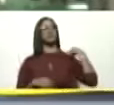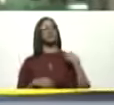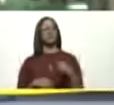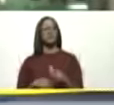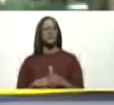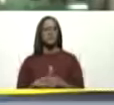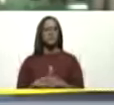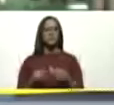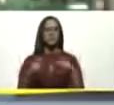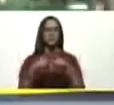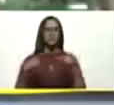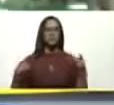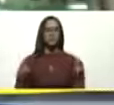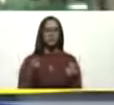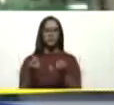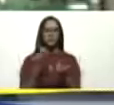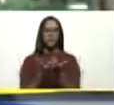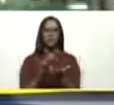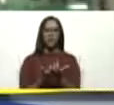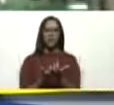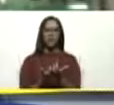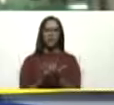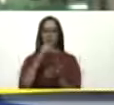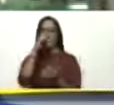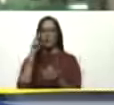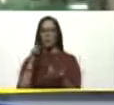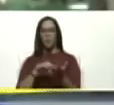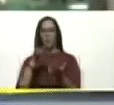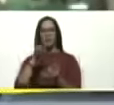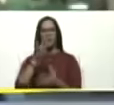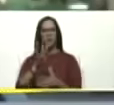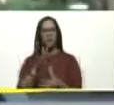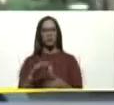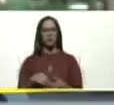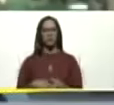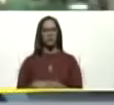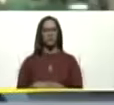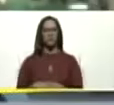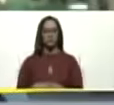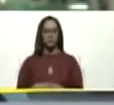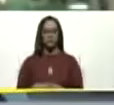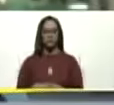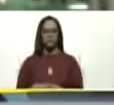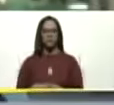Crecimiento económico año 2024.